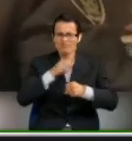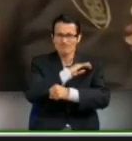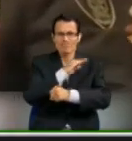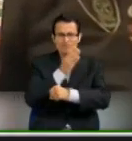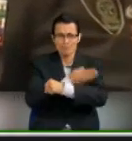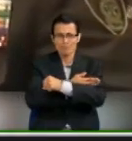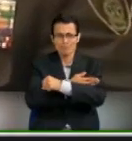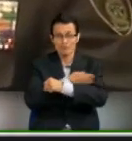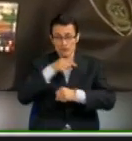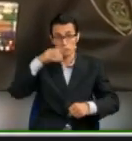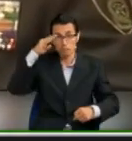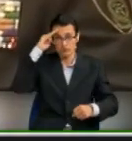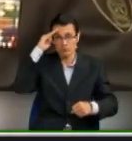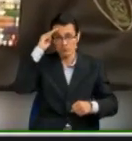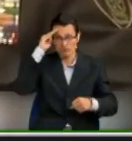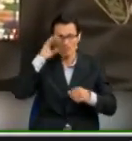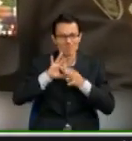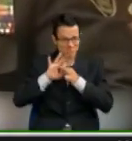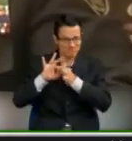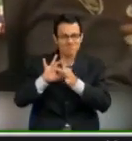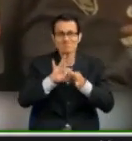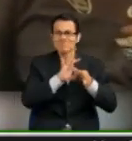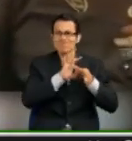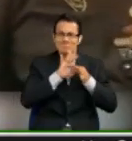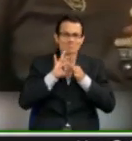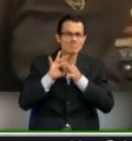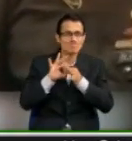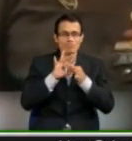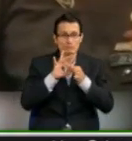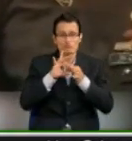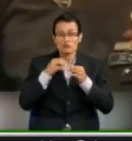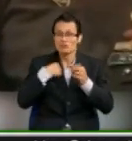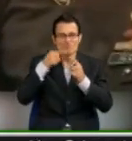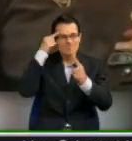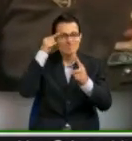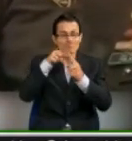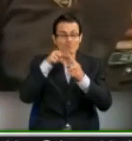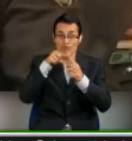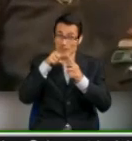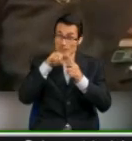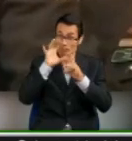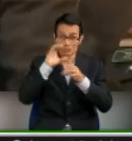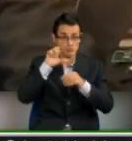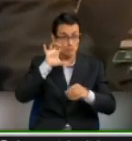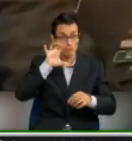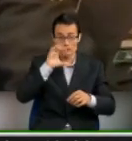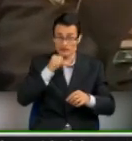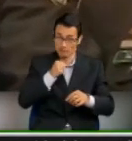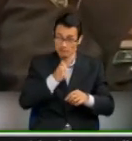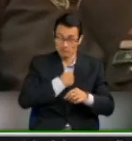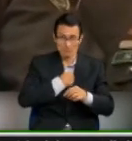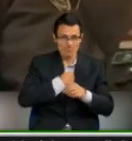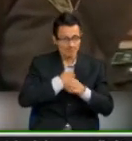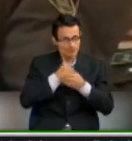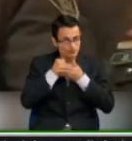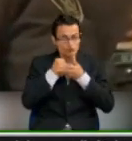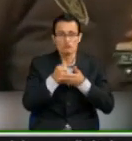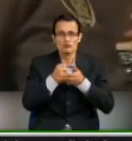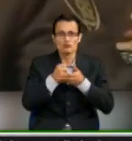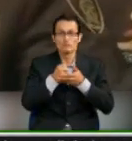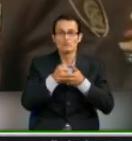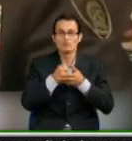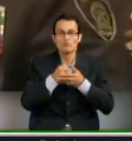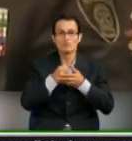tiene una cita incambiable e irrenunciable con la patria. Las mejores páginas en la